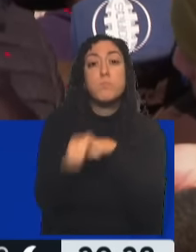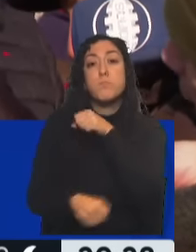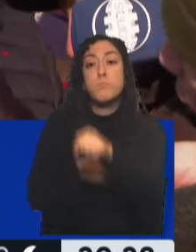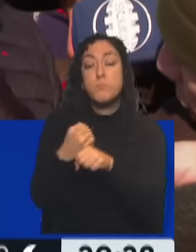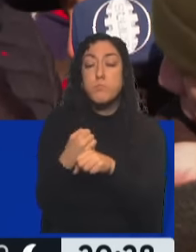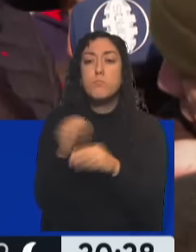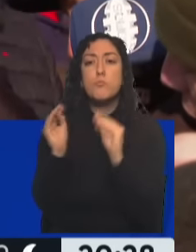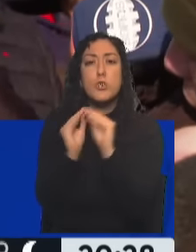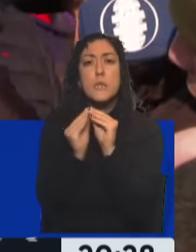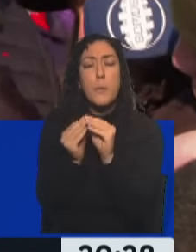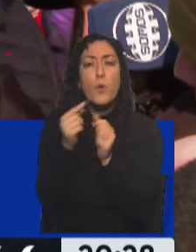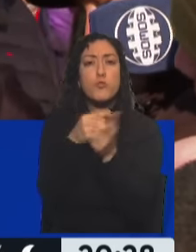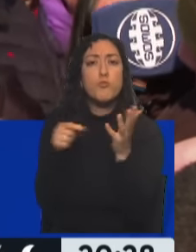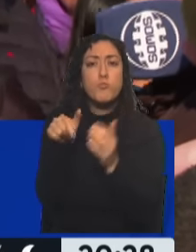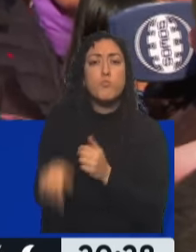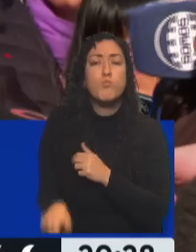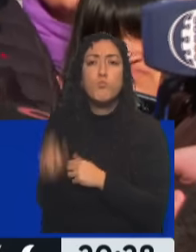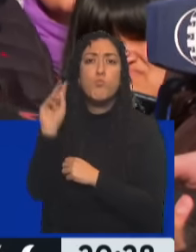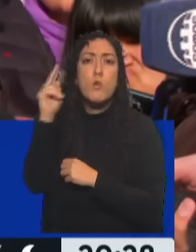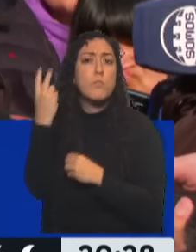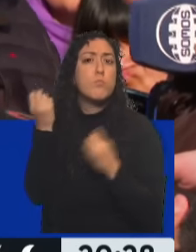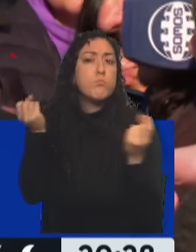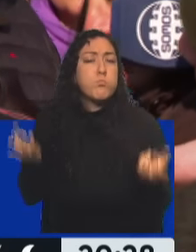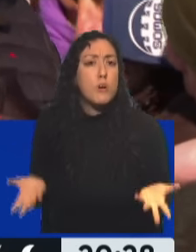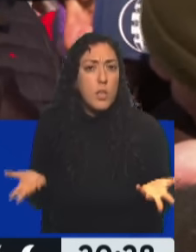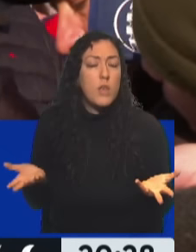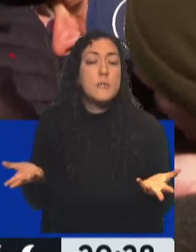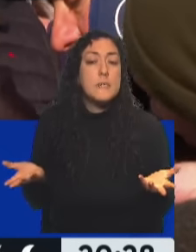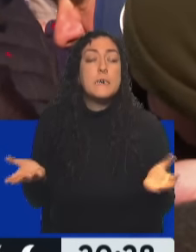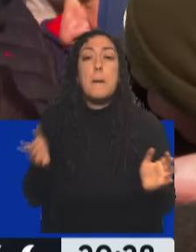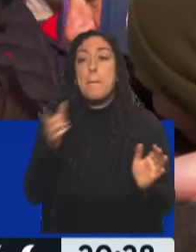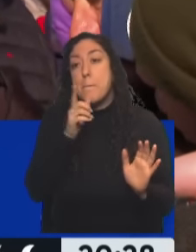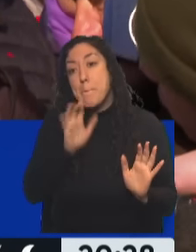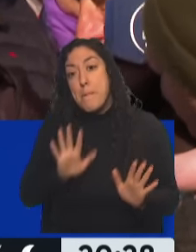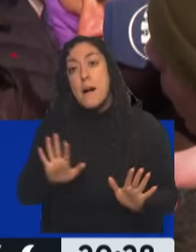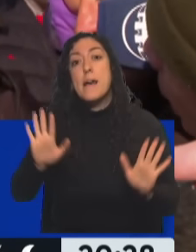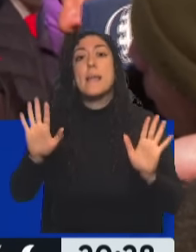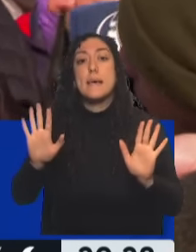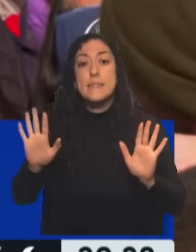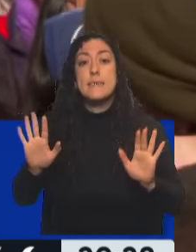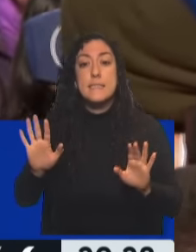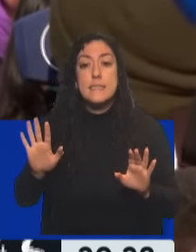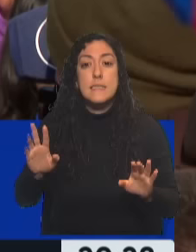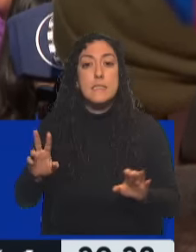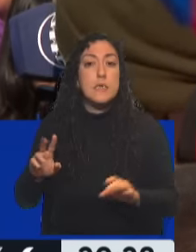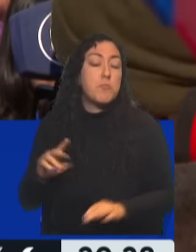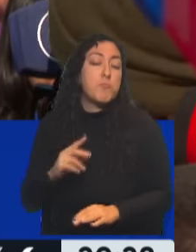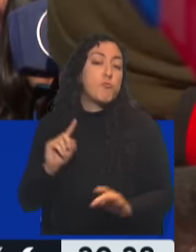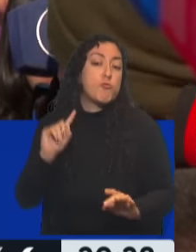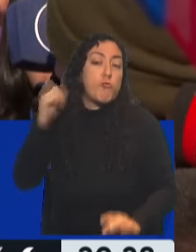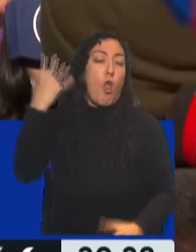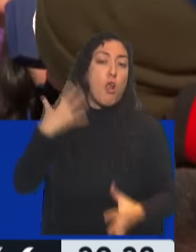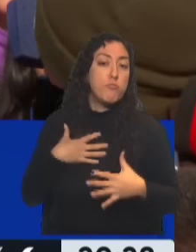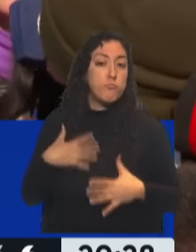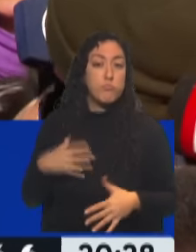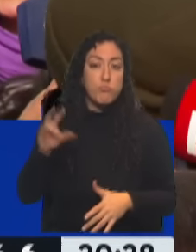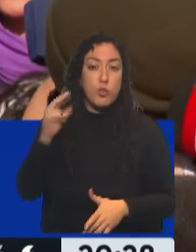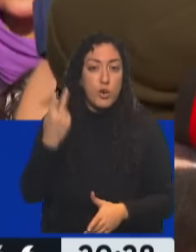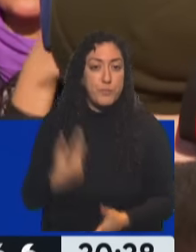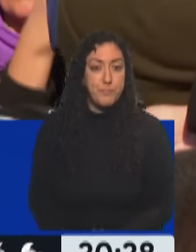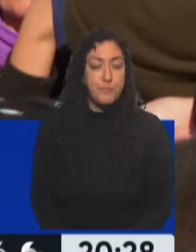de su fallecimiento, el primer indicio indica que se habría tratado de una muerte súbita. Pero ahora vamos a hablar